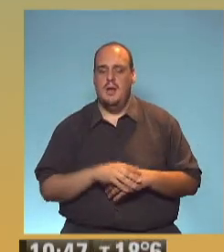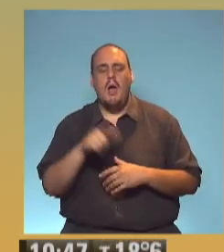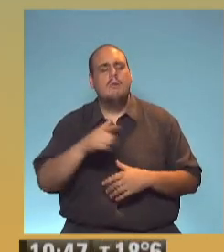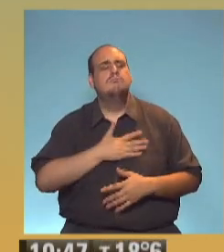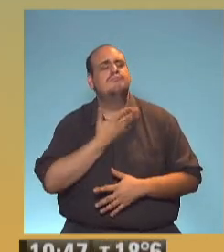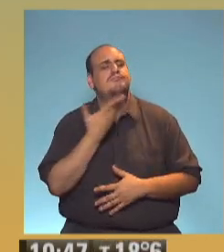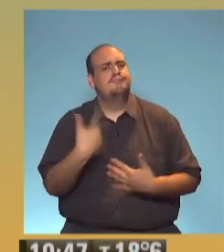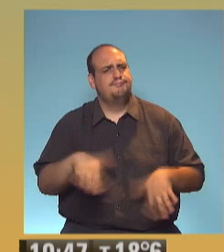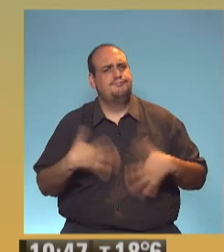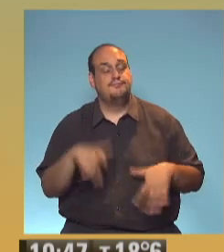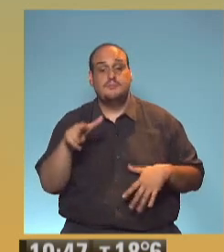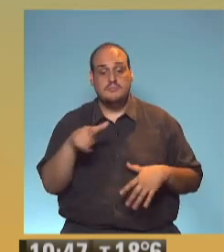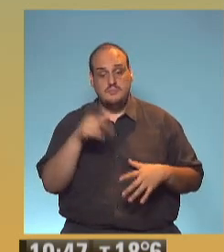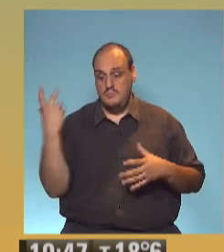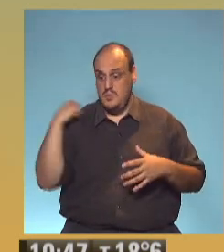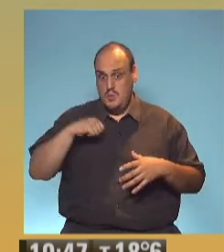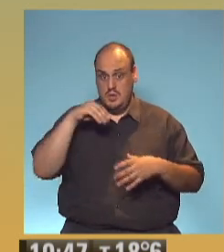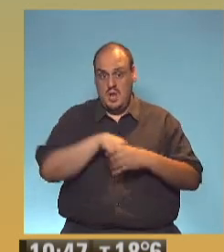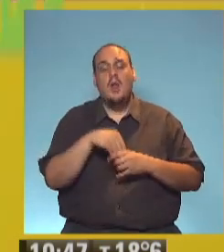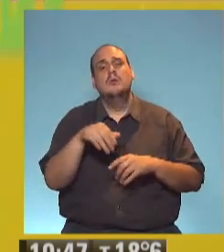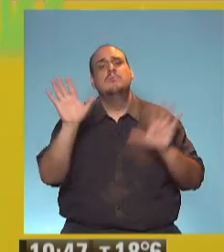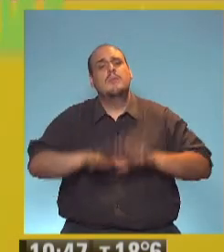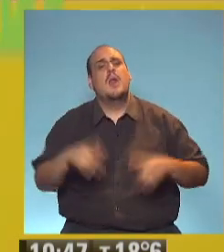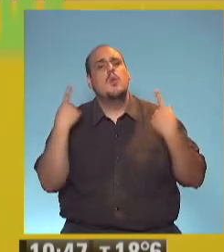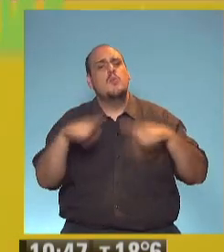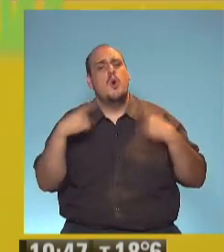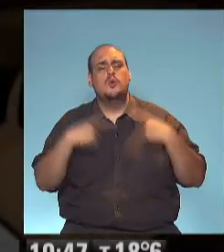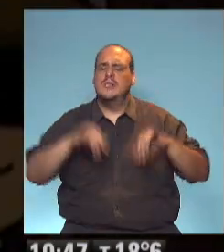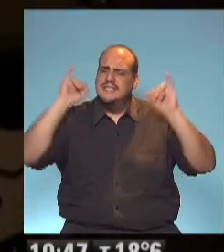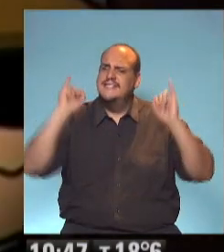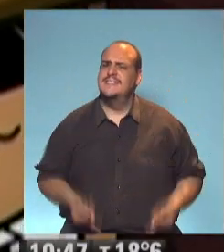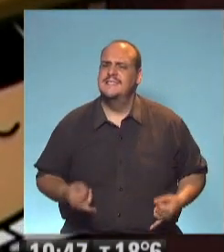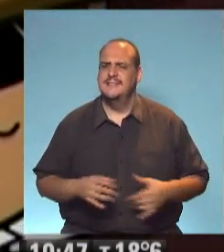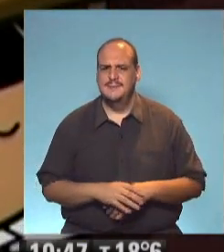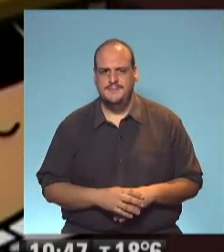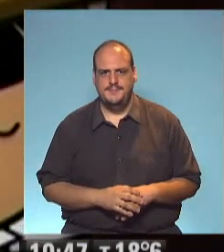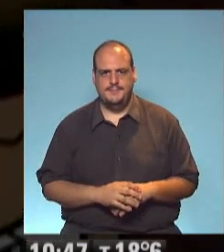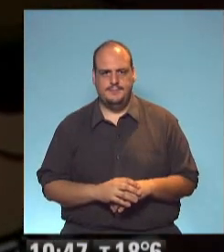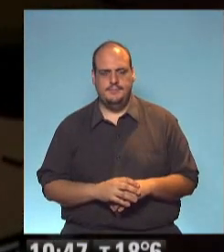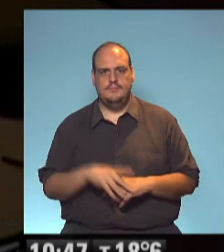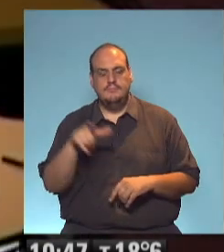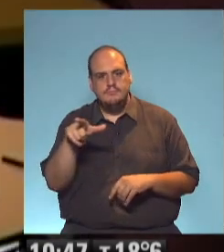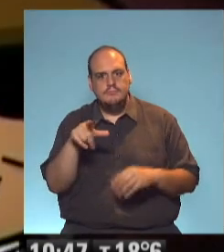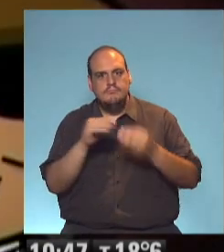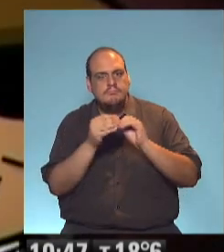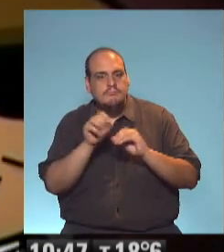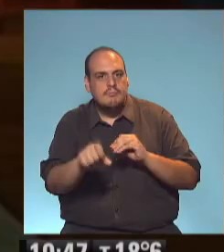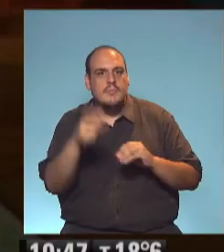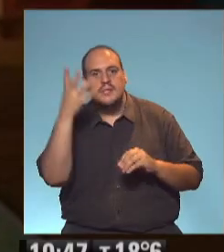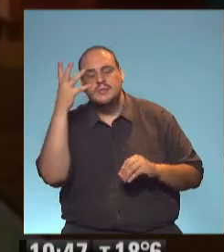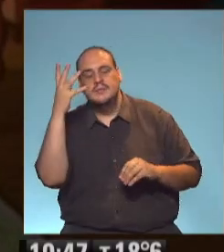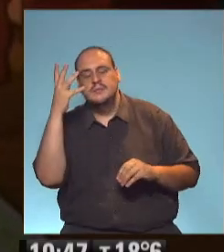sí, con todo esto, ¿hacemos música samba? ¡A la carga! Los asombrosos casos de Samba y San